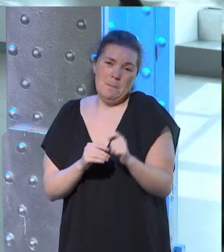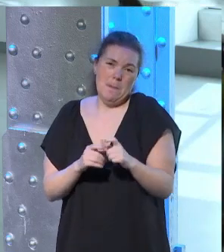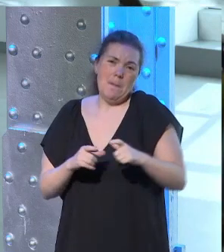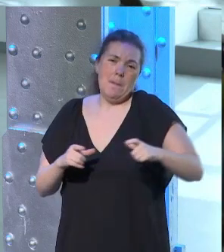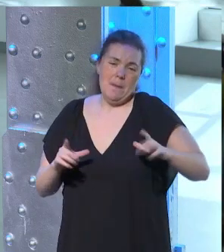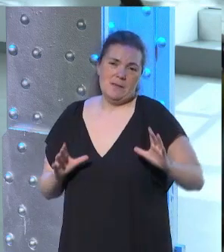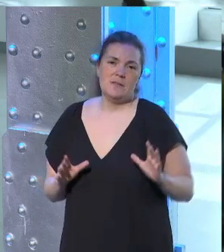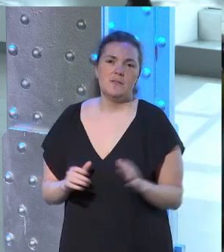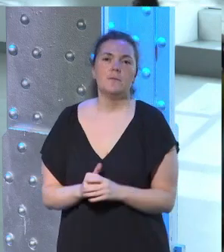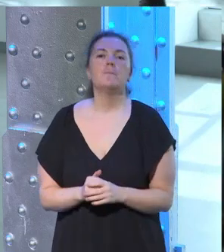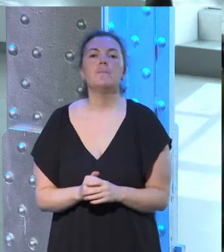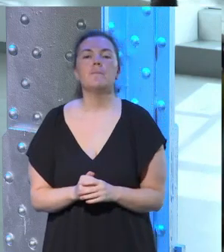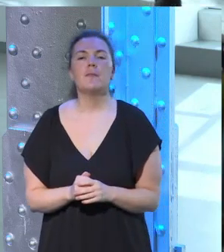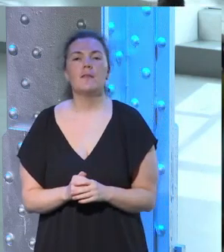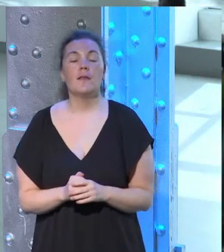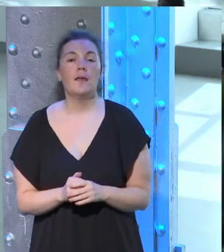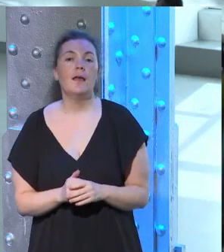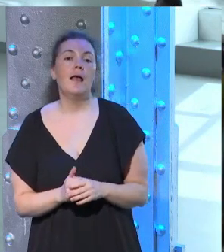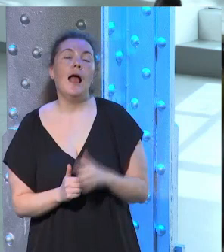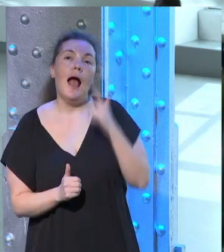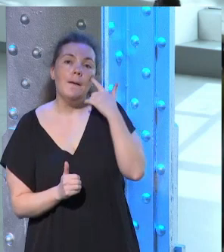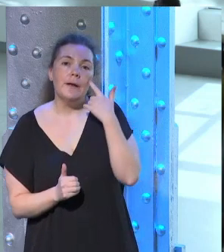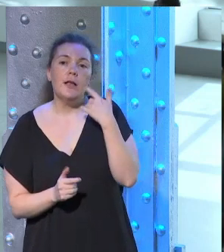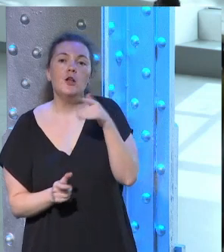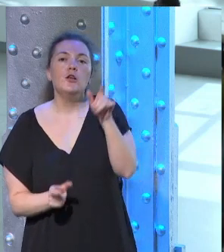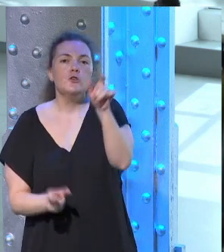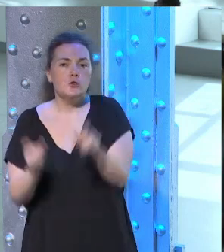hay que, como